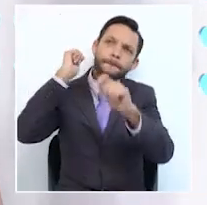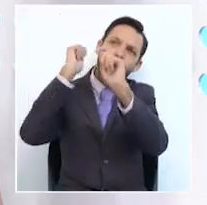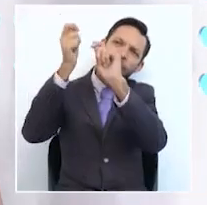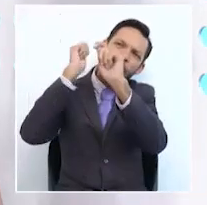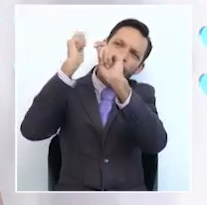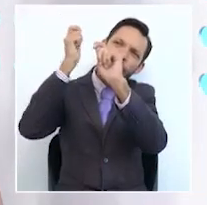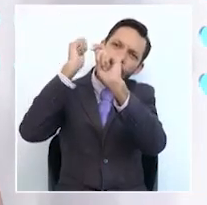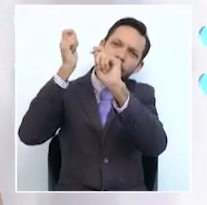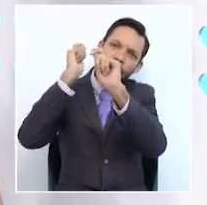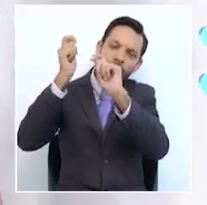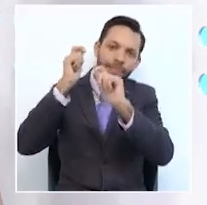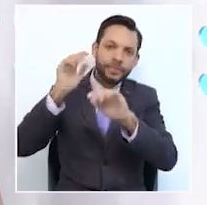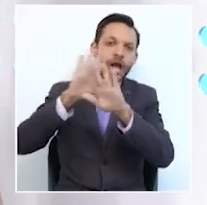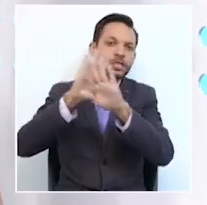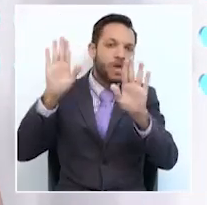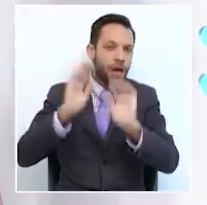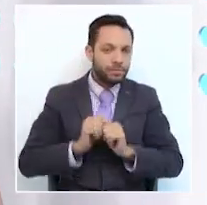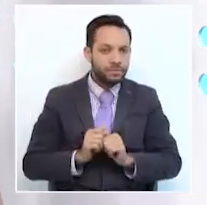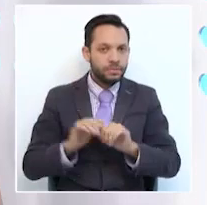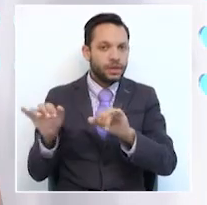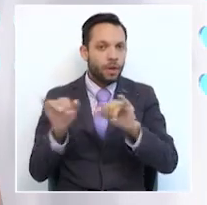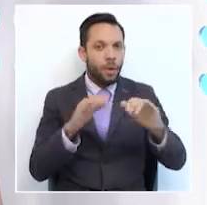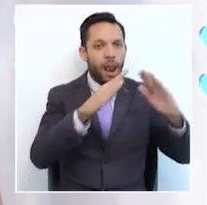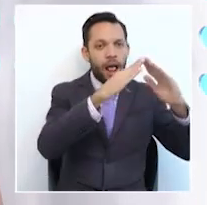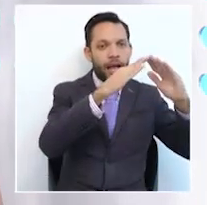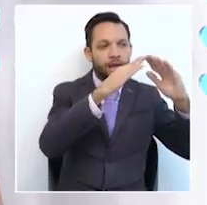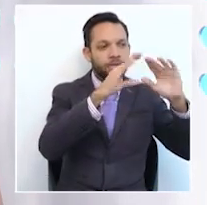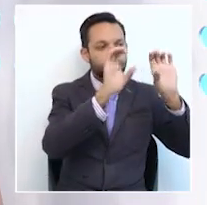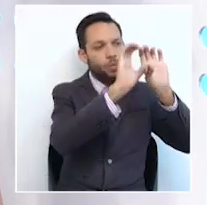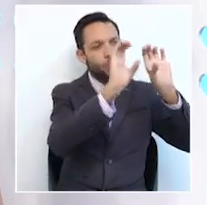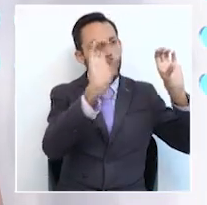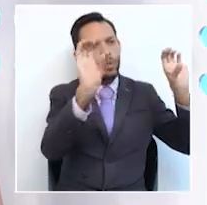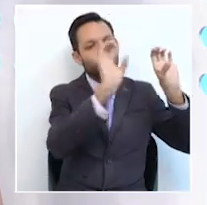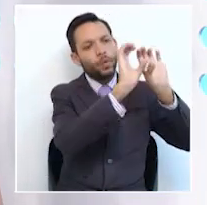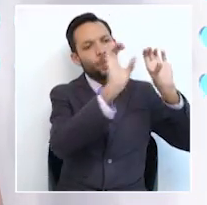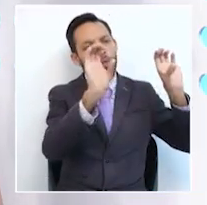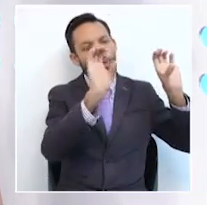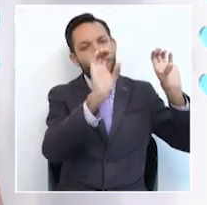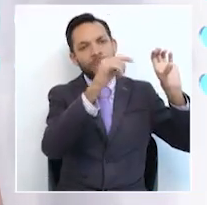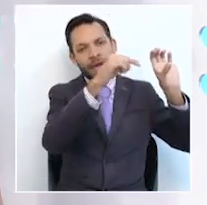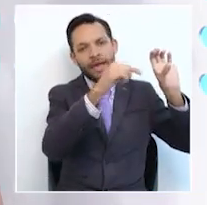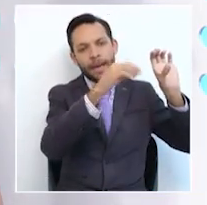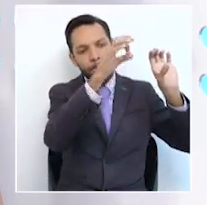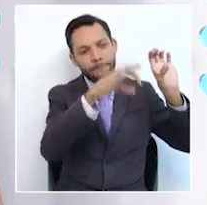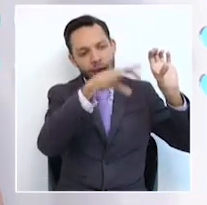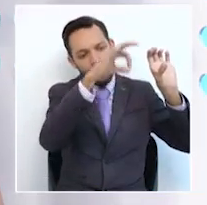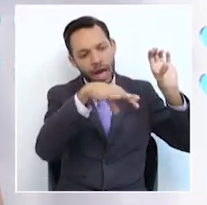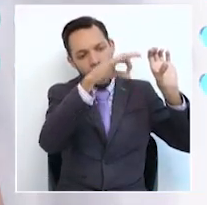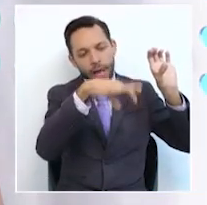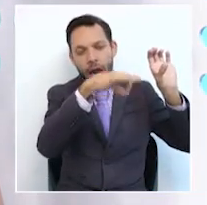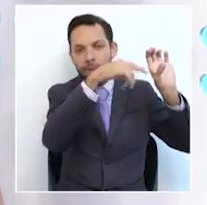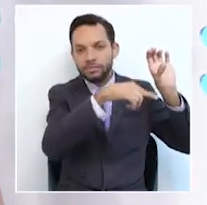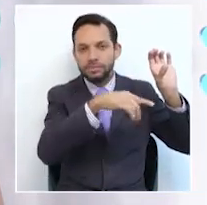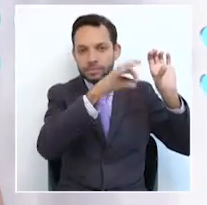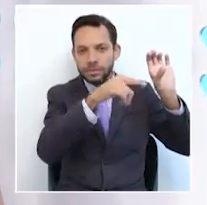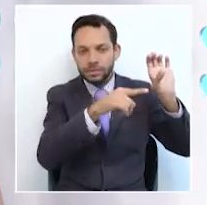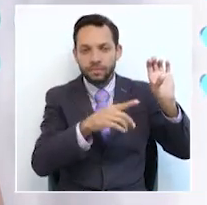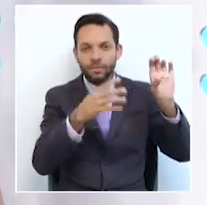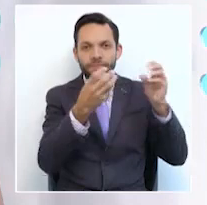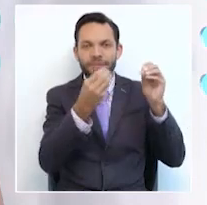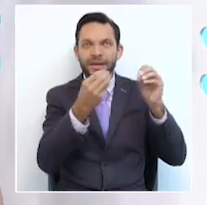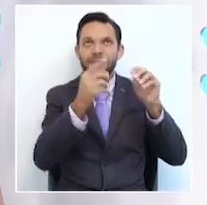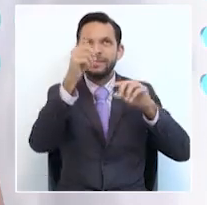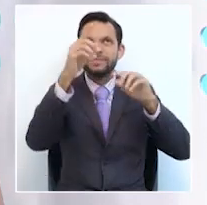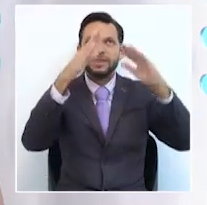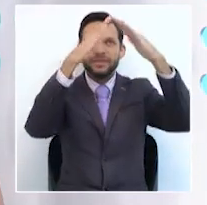es la canal allá arriba que la botica avanza baja baja y la gente está para aquí el roto medio no veo y ricky está en el ciclo